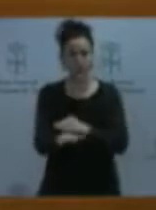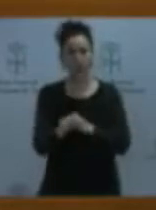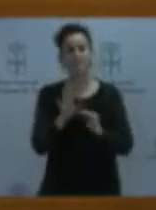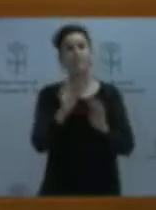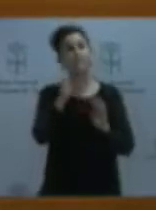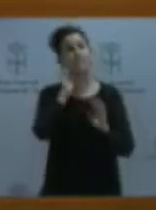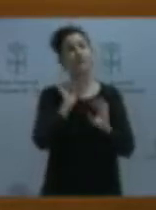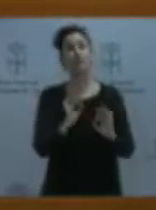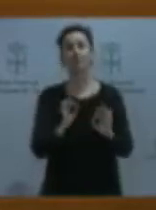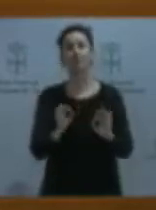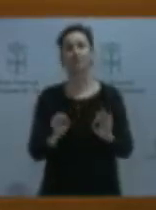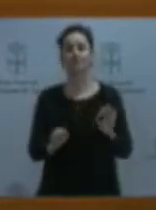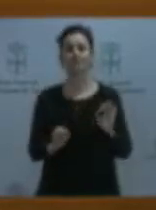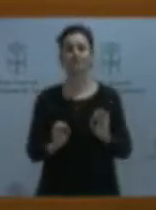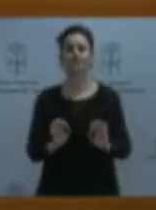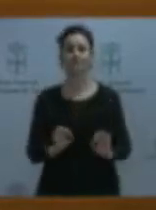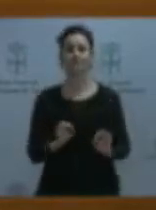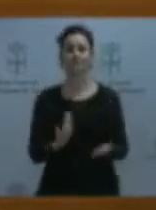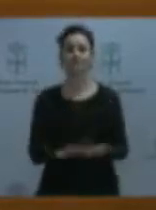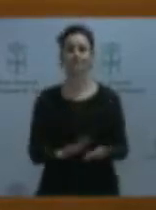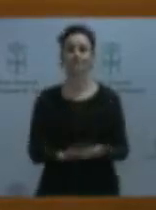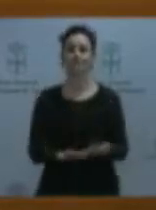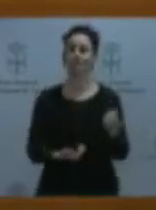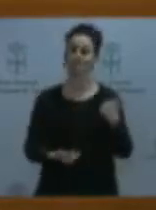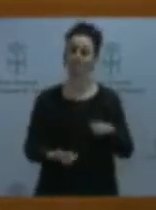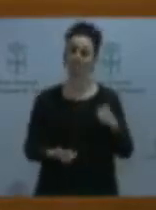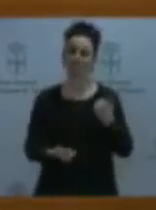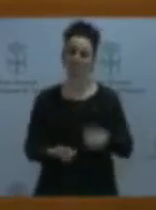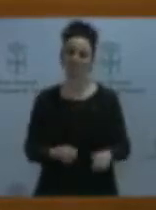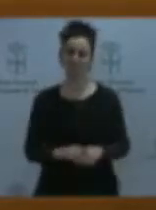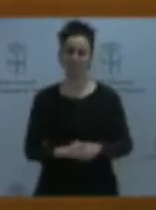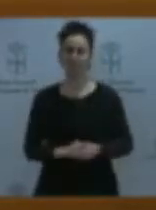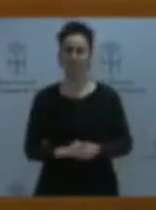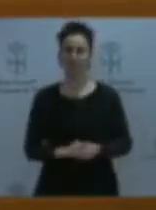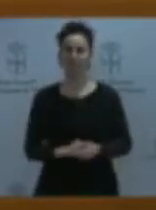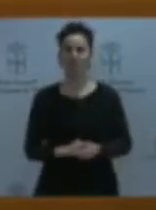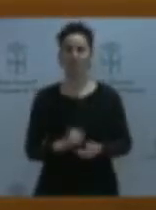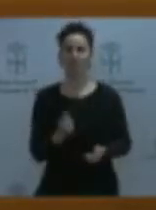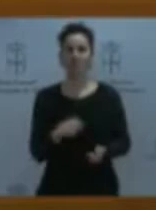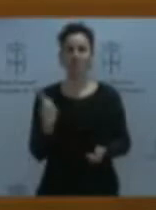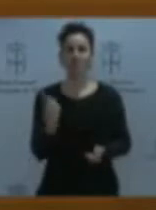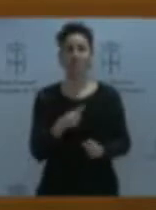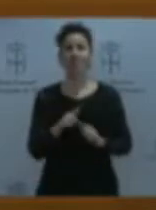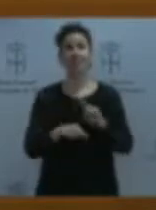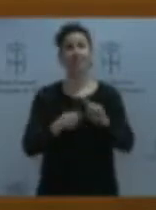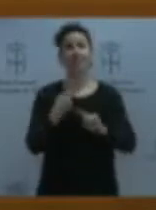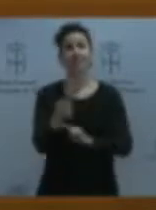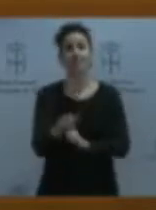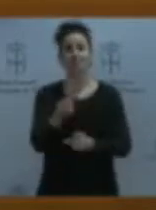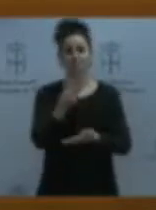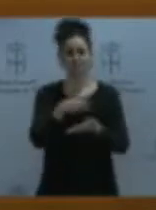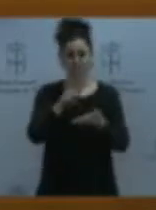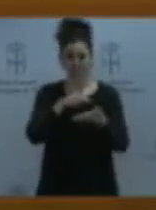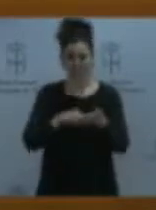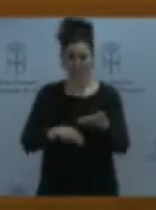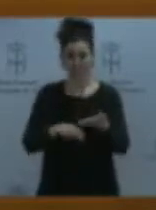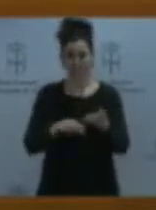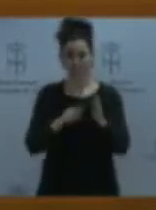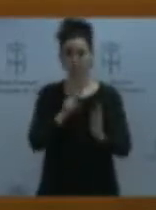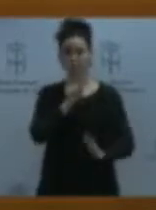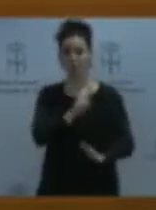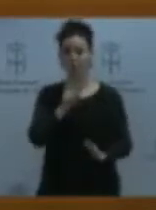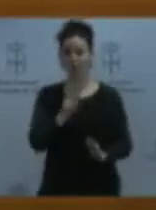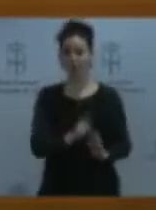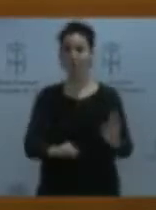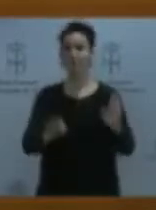demostrado. En este sentido, más adelante leeré, además, el punto 11º de una sentencia del Tribunal Superior de Justicia de Asturias